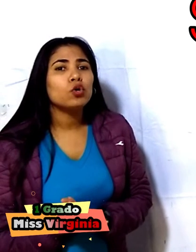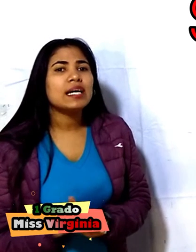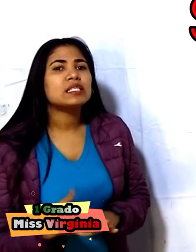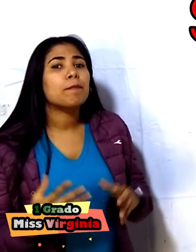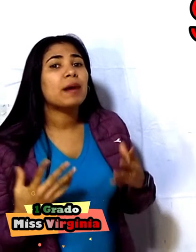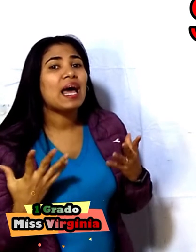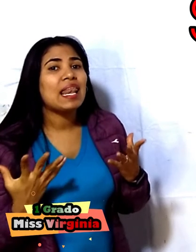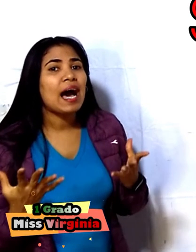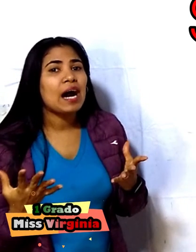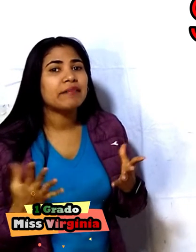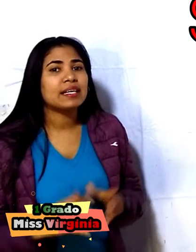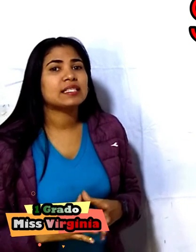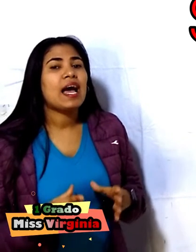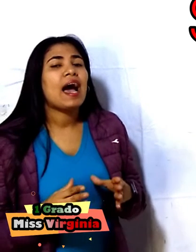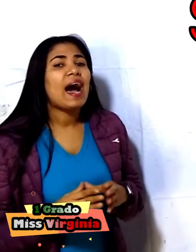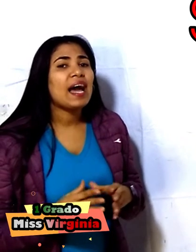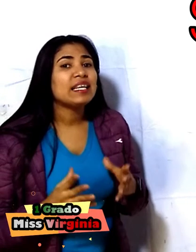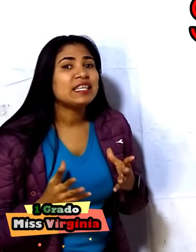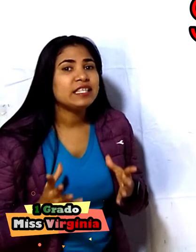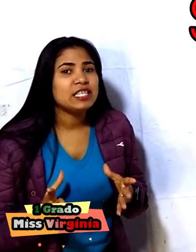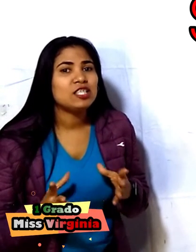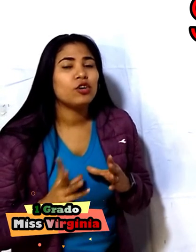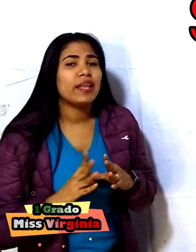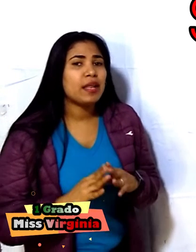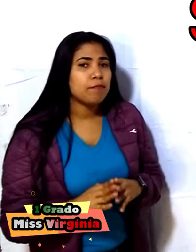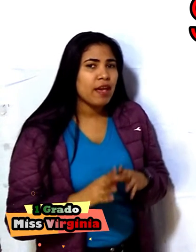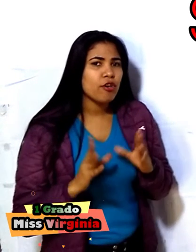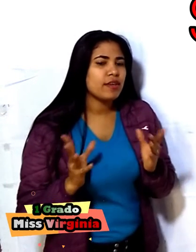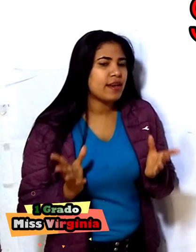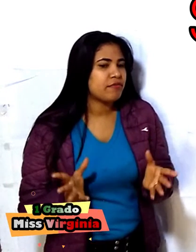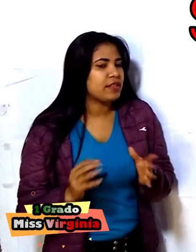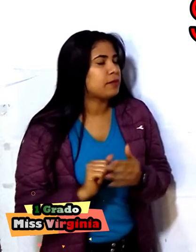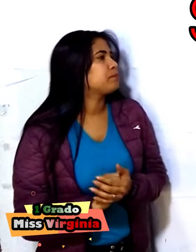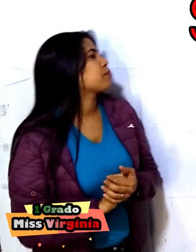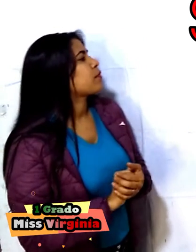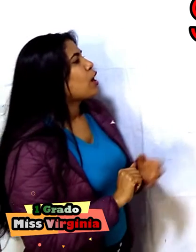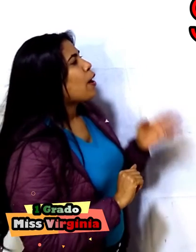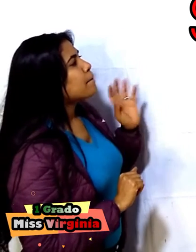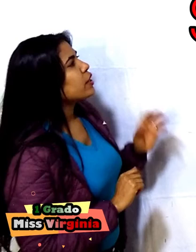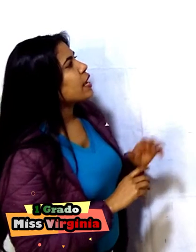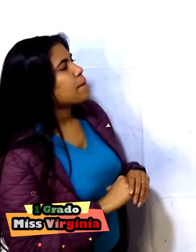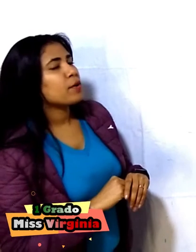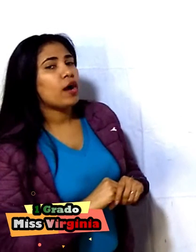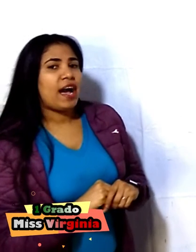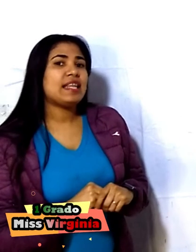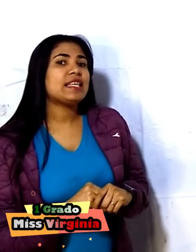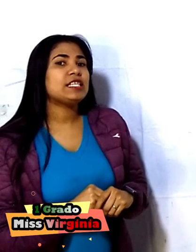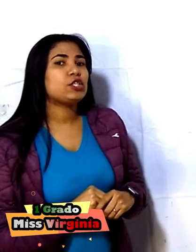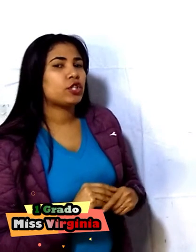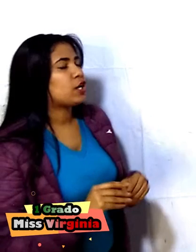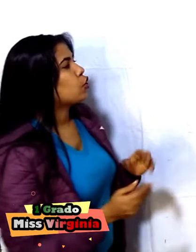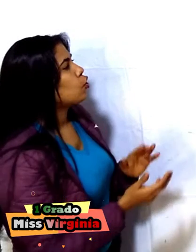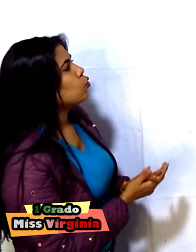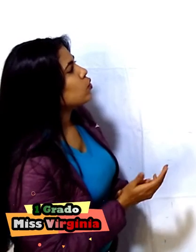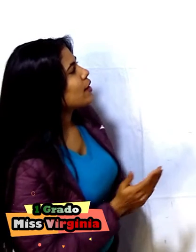conocer unas palabras al inicio, en el medio y al final. Por ejemplo, al